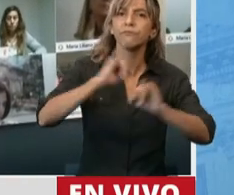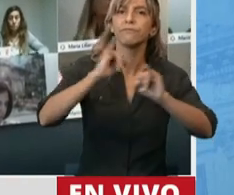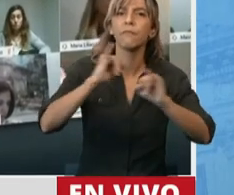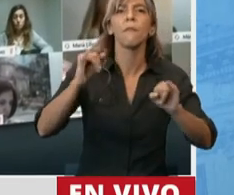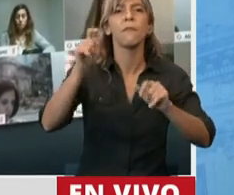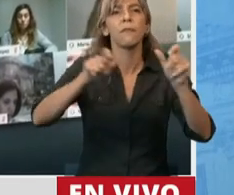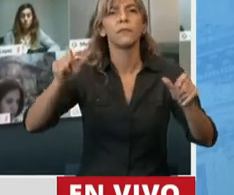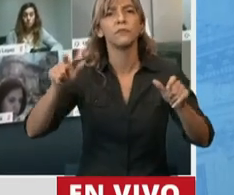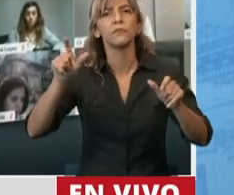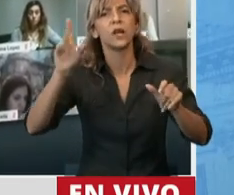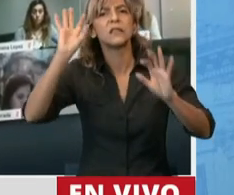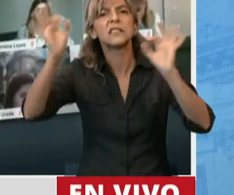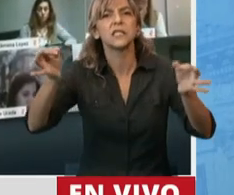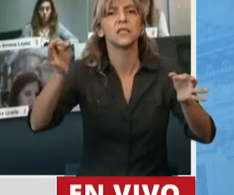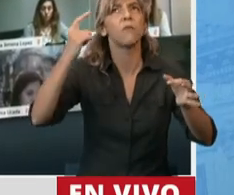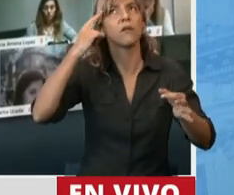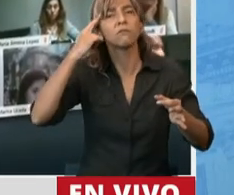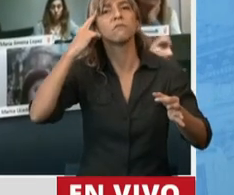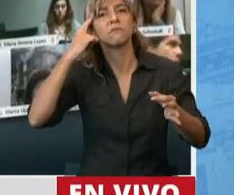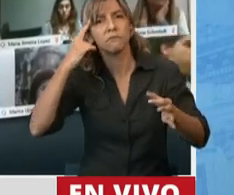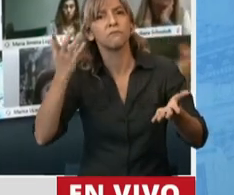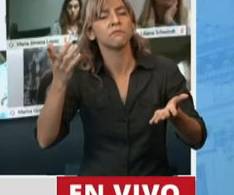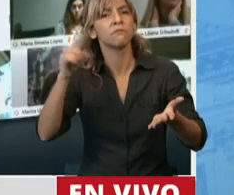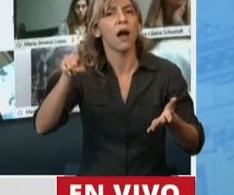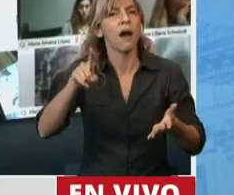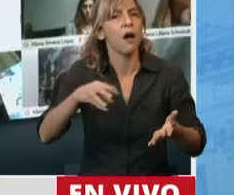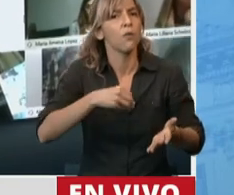de que no dependa de esta donación solamente de la voluntad, de que hayan